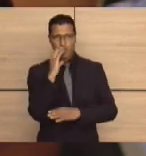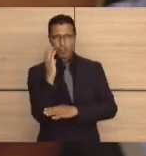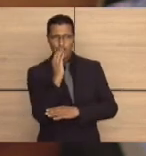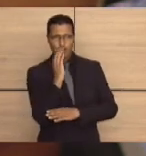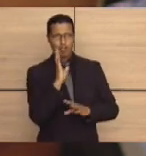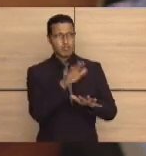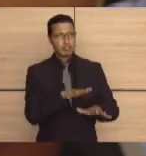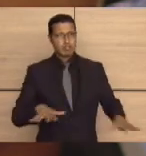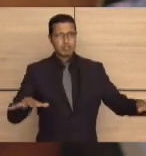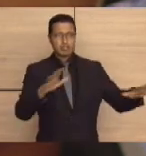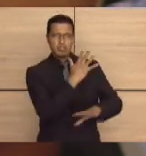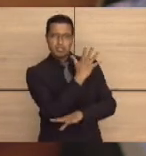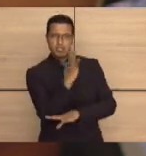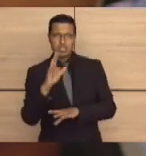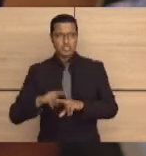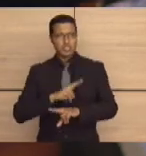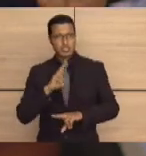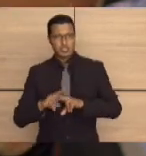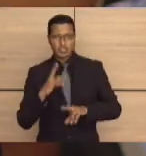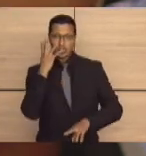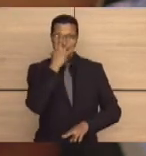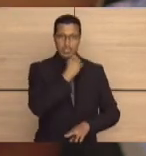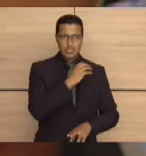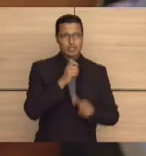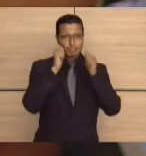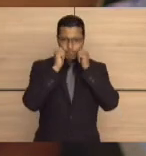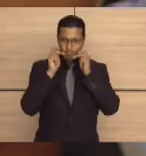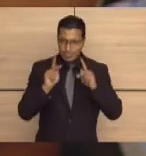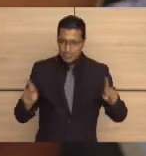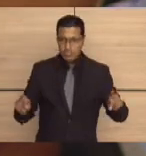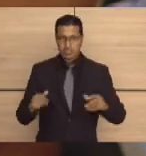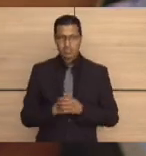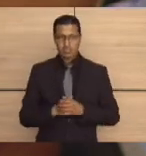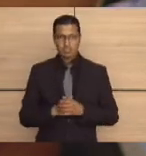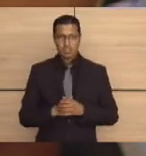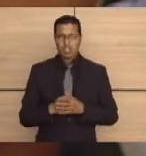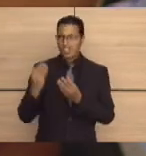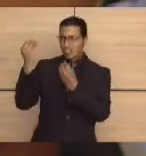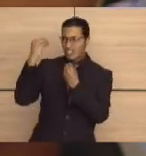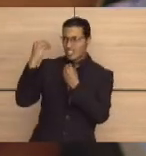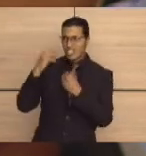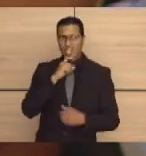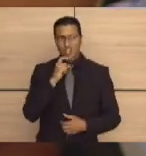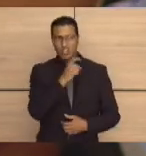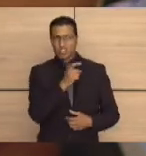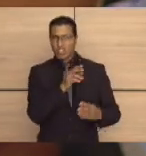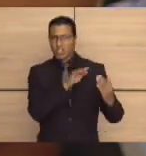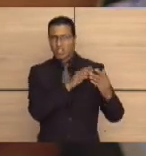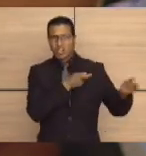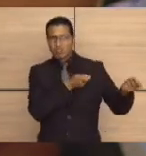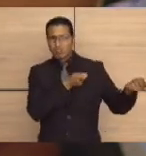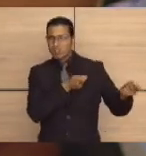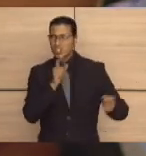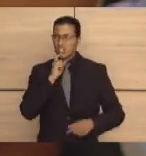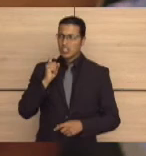la enormidad y de la dignidad de quienes lo rodean. Y si nos enseñan solo a odiar al vecino, va a ser muy difícil que aprendamos